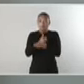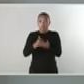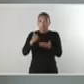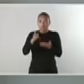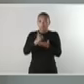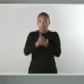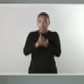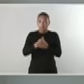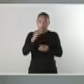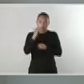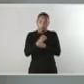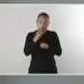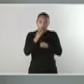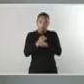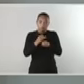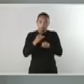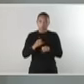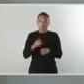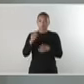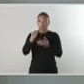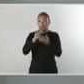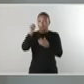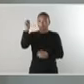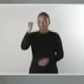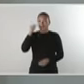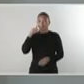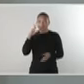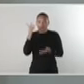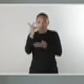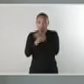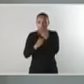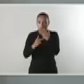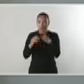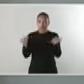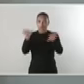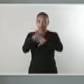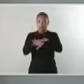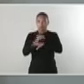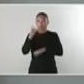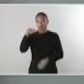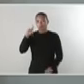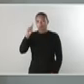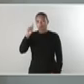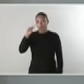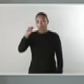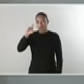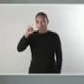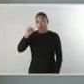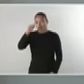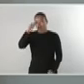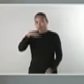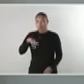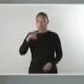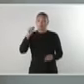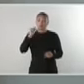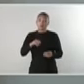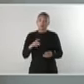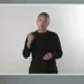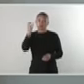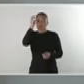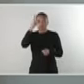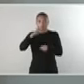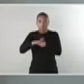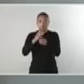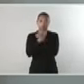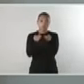tecnológica para impulsar proyectos de innovación en la industria así como la capacitación y la educación continua